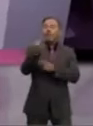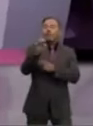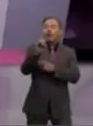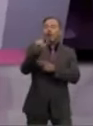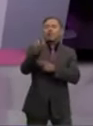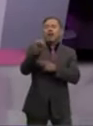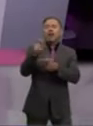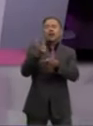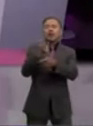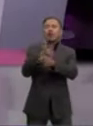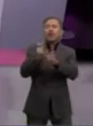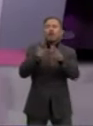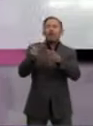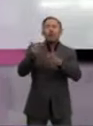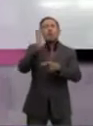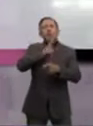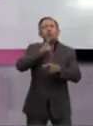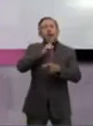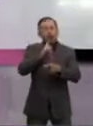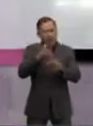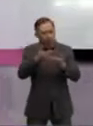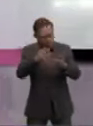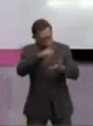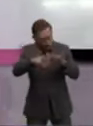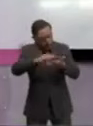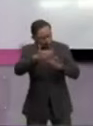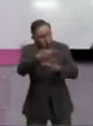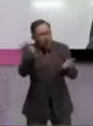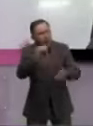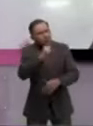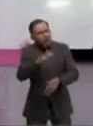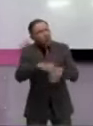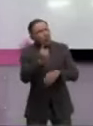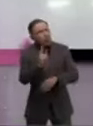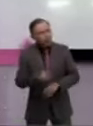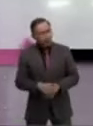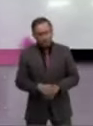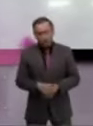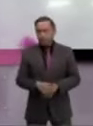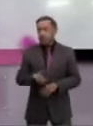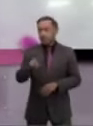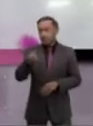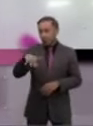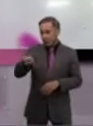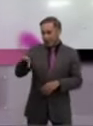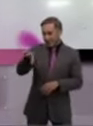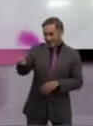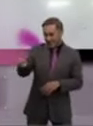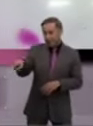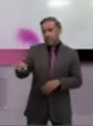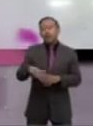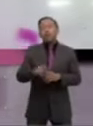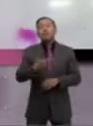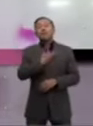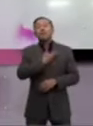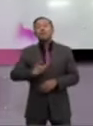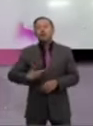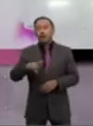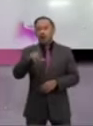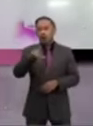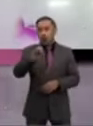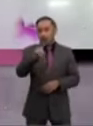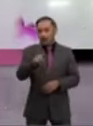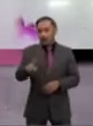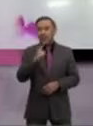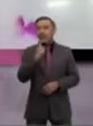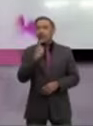Juncal. Mira, qué bueno que tocas el tema de las computadoras, te acabo de escuchar. Una de las mejores decisiones que ha tomado el presidente Andrés Manuel López